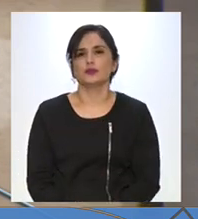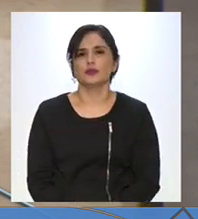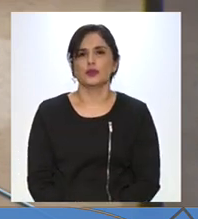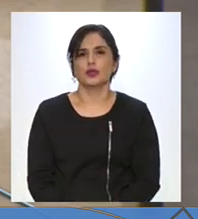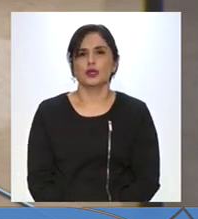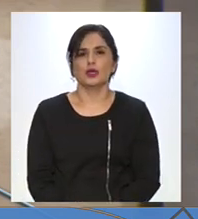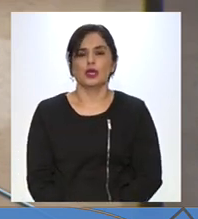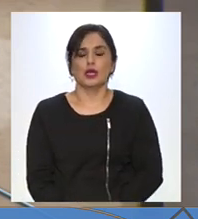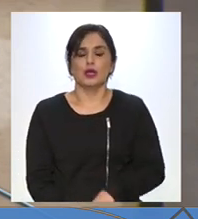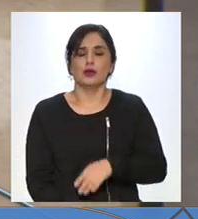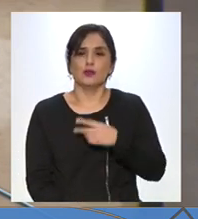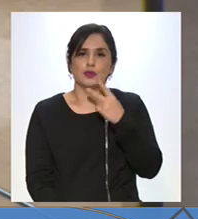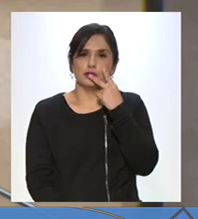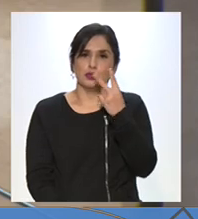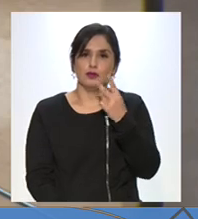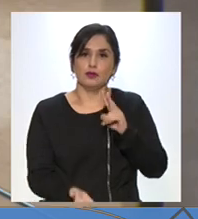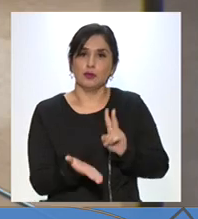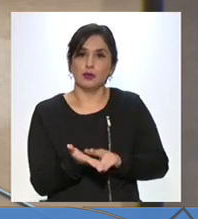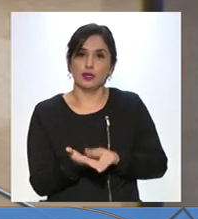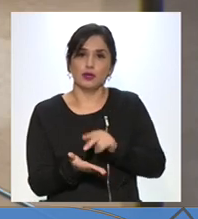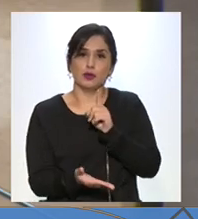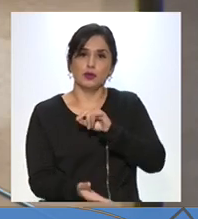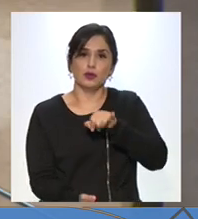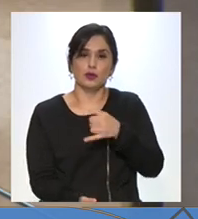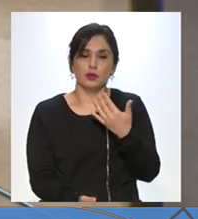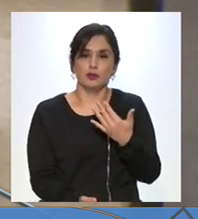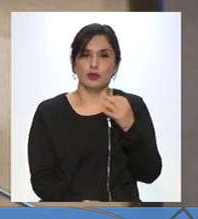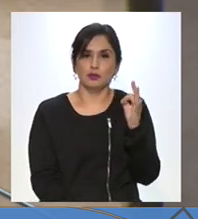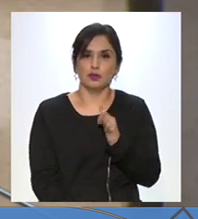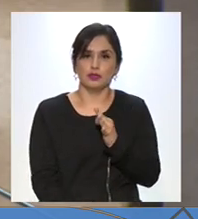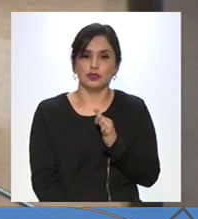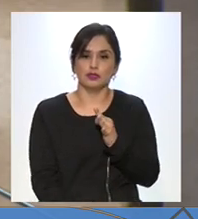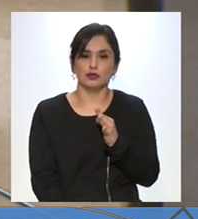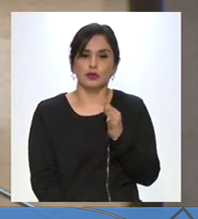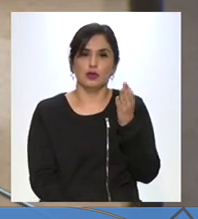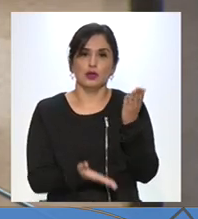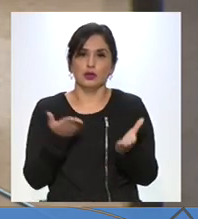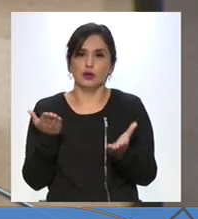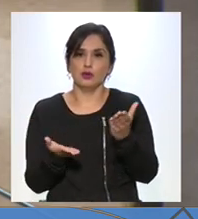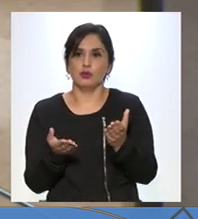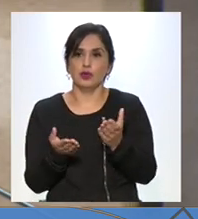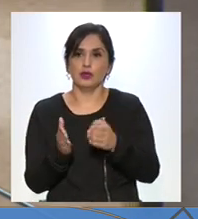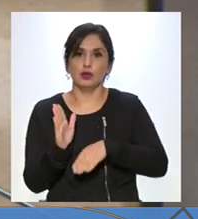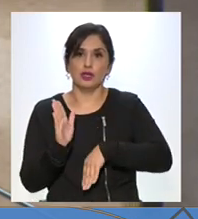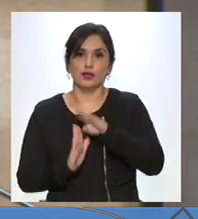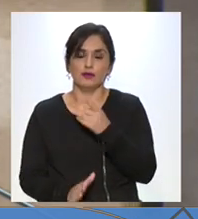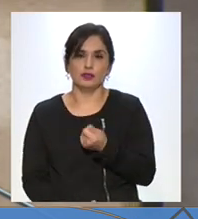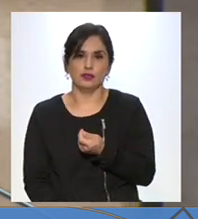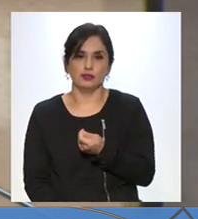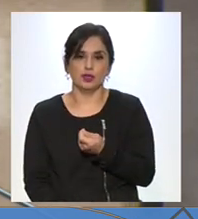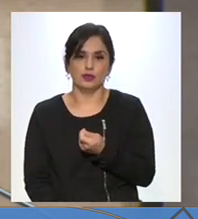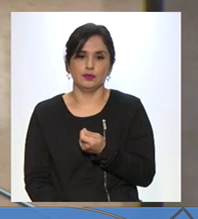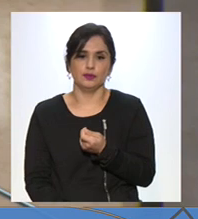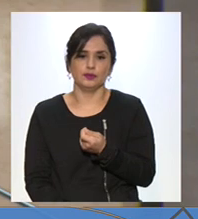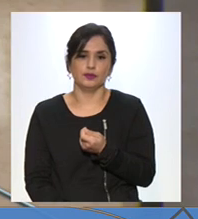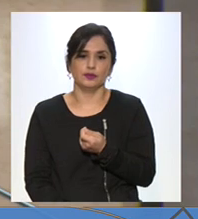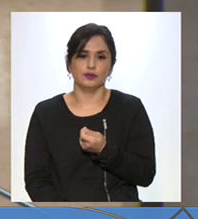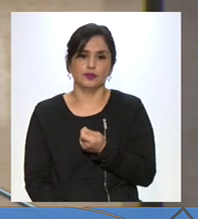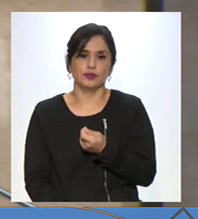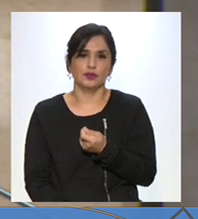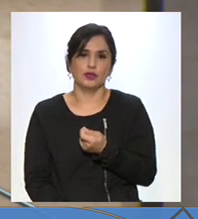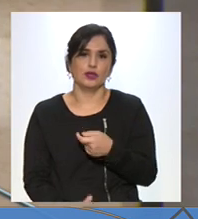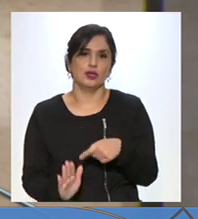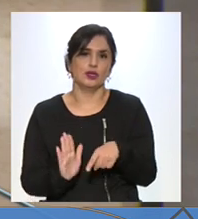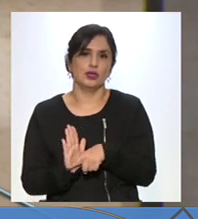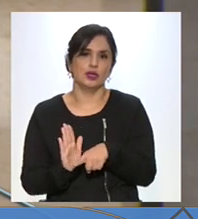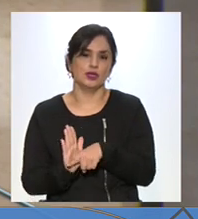tasas reales, un 1,5%, es todavía, ¿cierto?, comparado con la inflación actual, ¿cierto?, una tasa real negativa